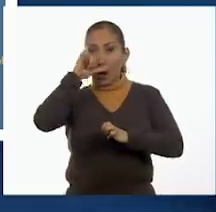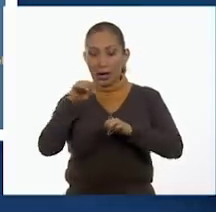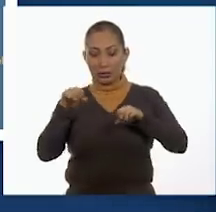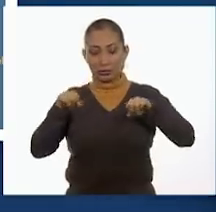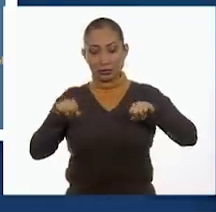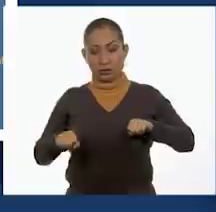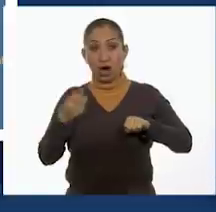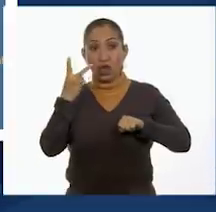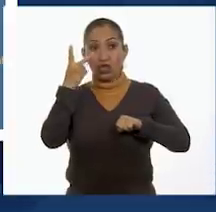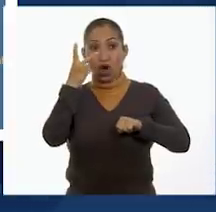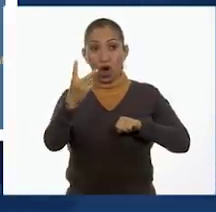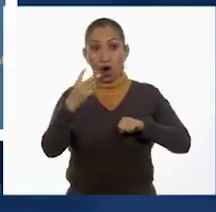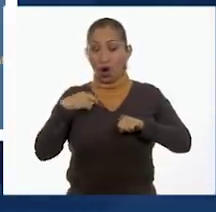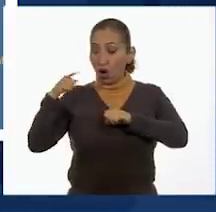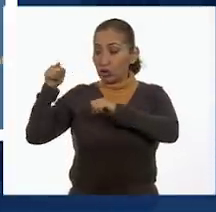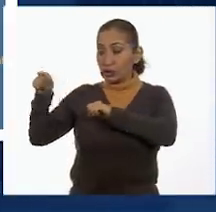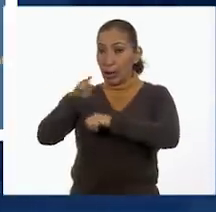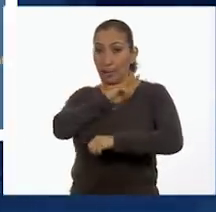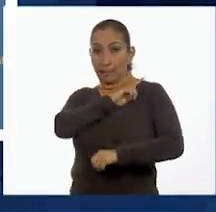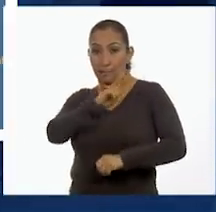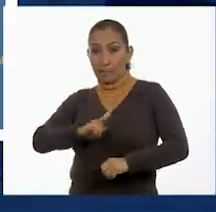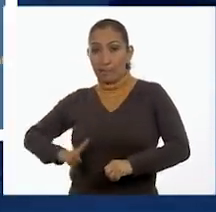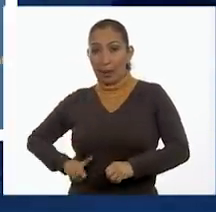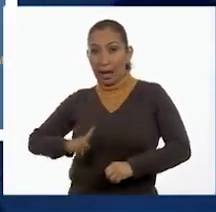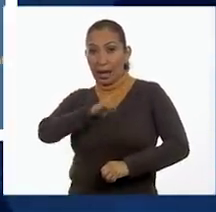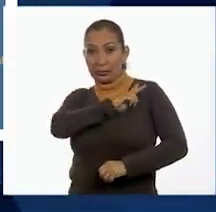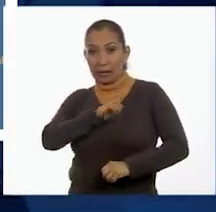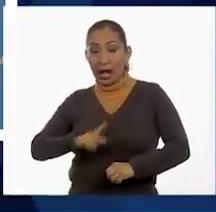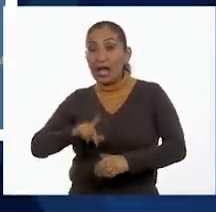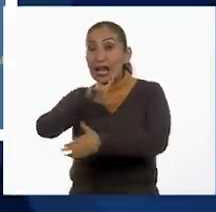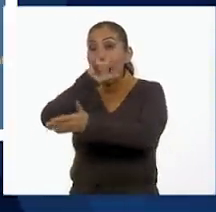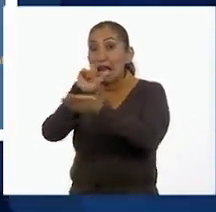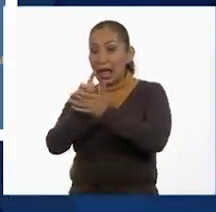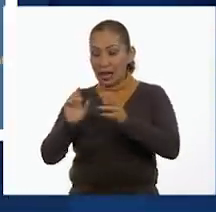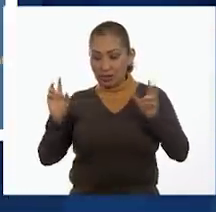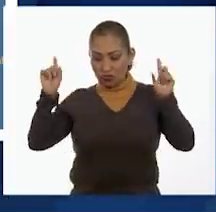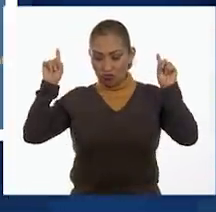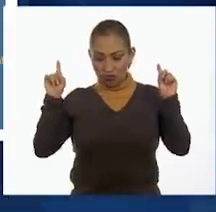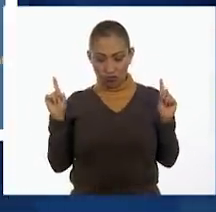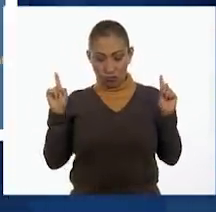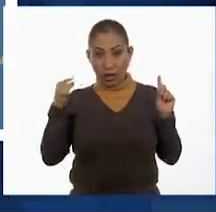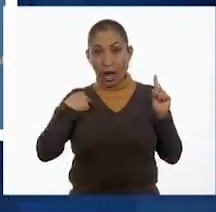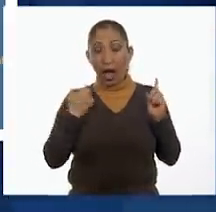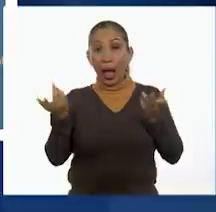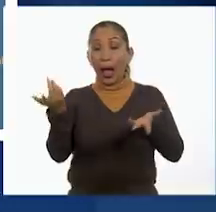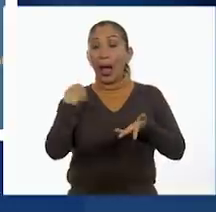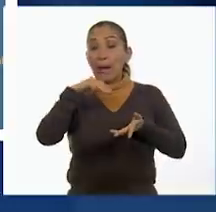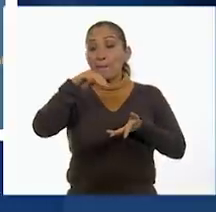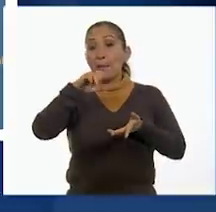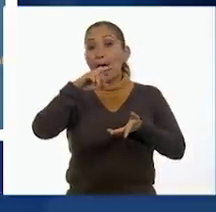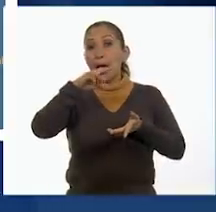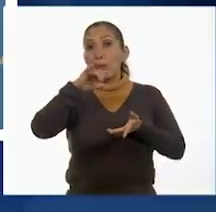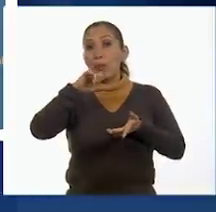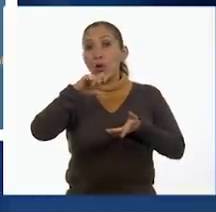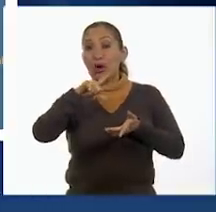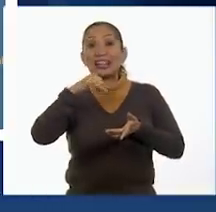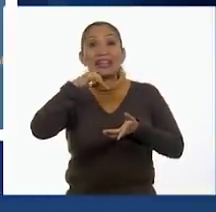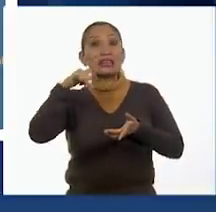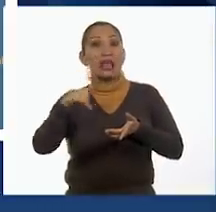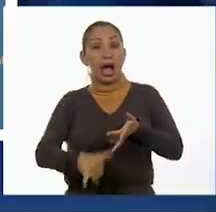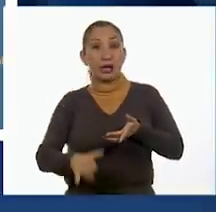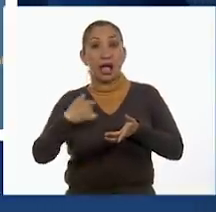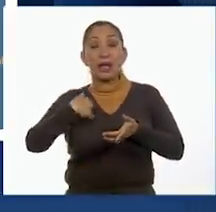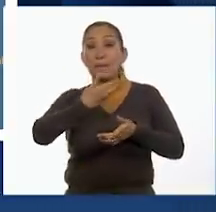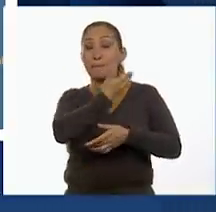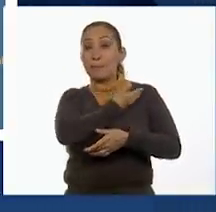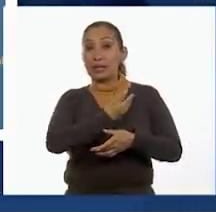acompañada de otras dos alegorías de la patria y la ley. Este monumento está hecho con mármol italiano de Carrara y fue el presidente